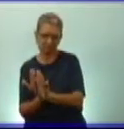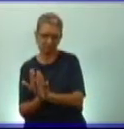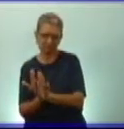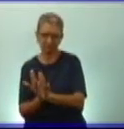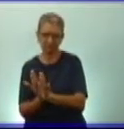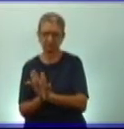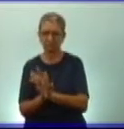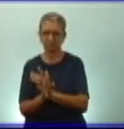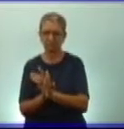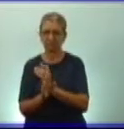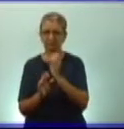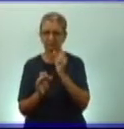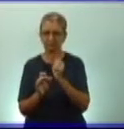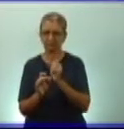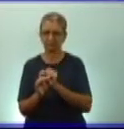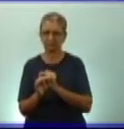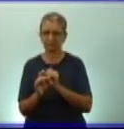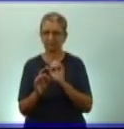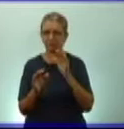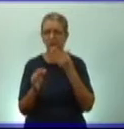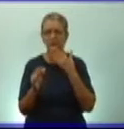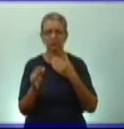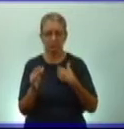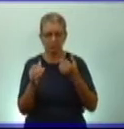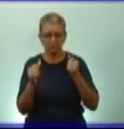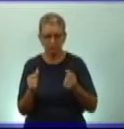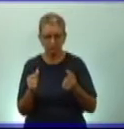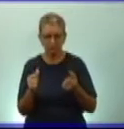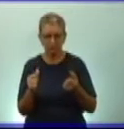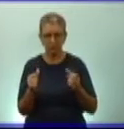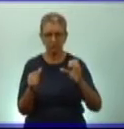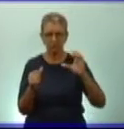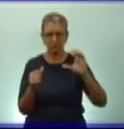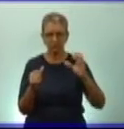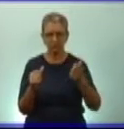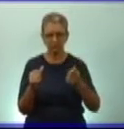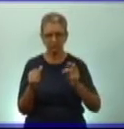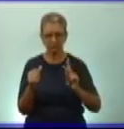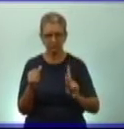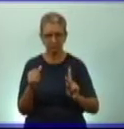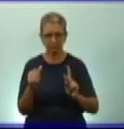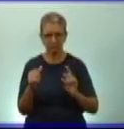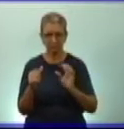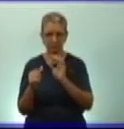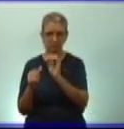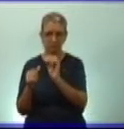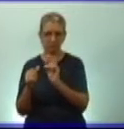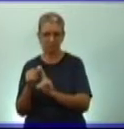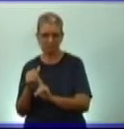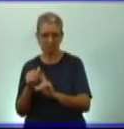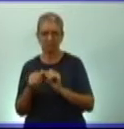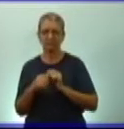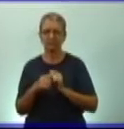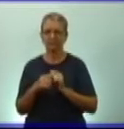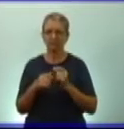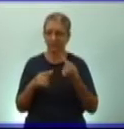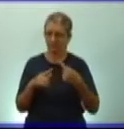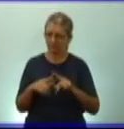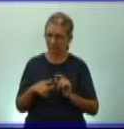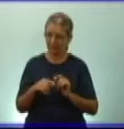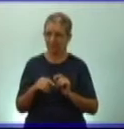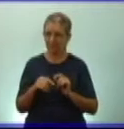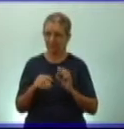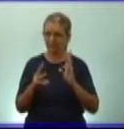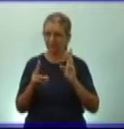valor absoluto. ¿Cómo nos queda entonces? Sea 2O2. Pero les expliqué que cuando sean